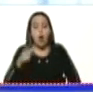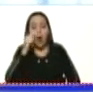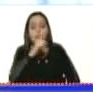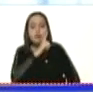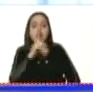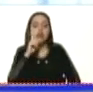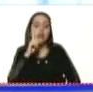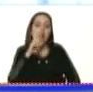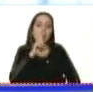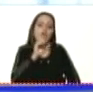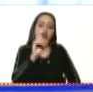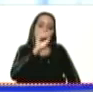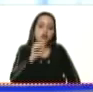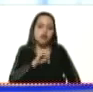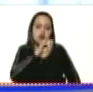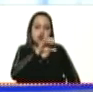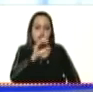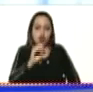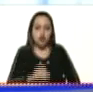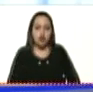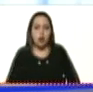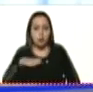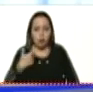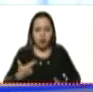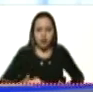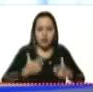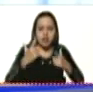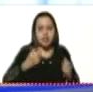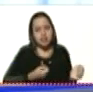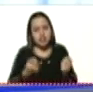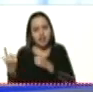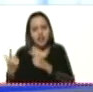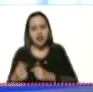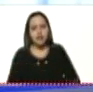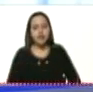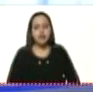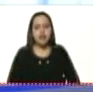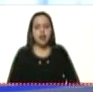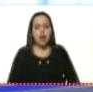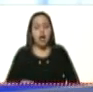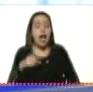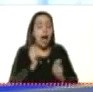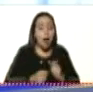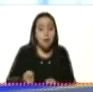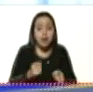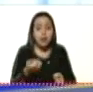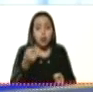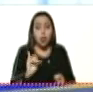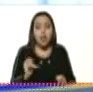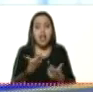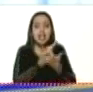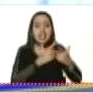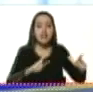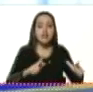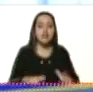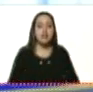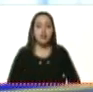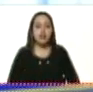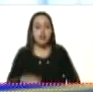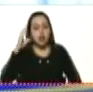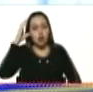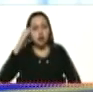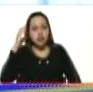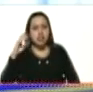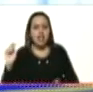inglesa y se embarca junto con 4 de sus colegas a Jamaica, a donde lleva su libro Liberador de Conciencias, El